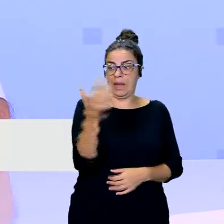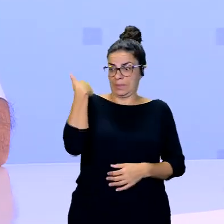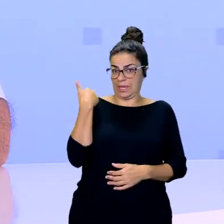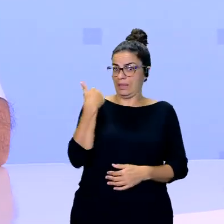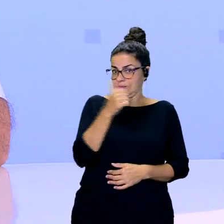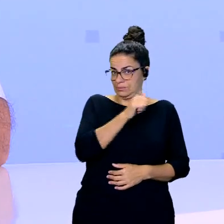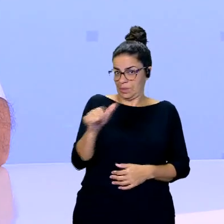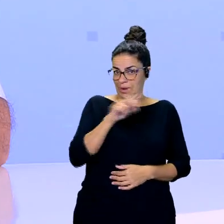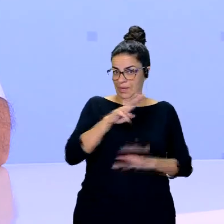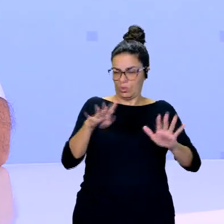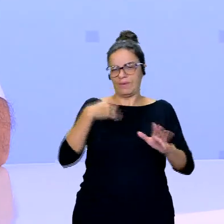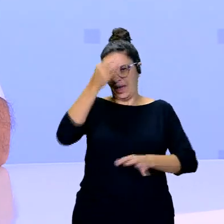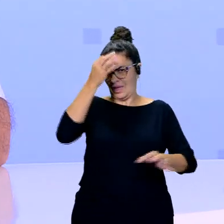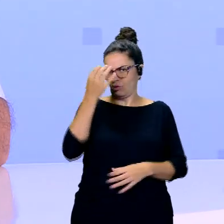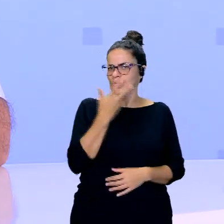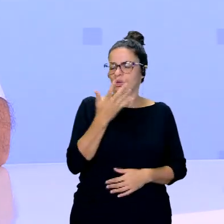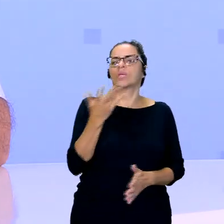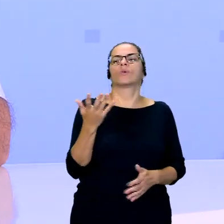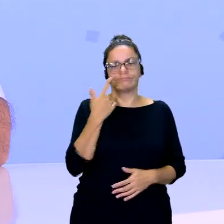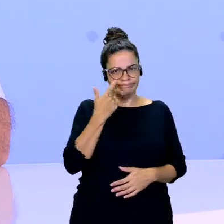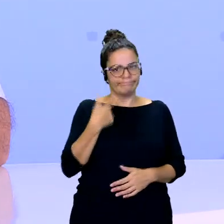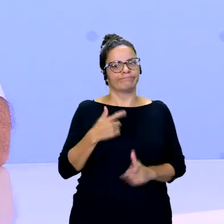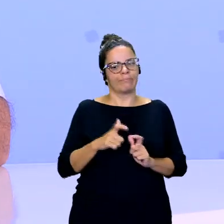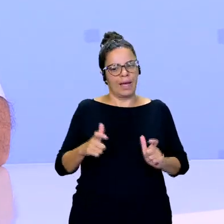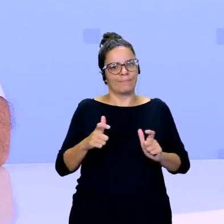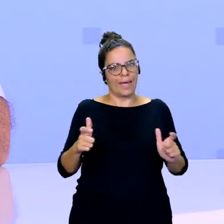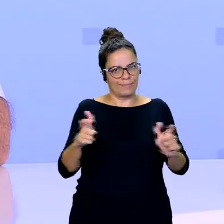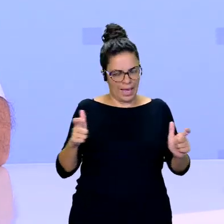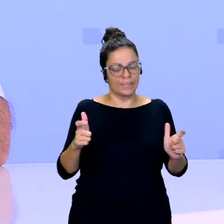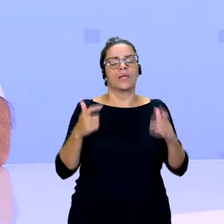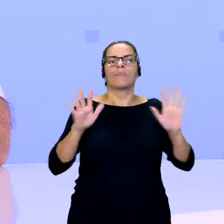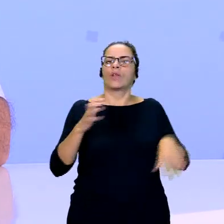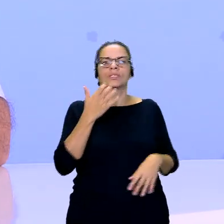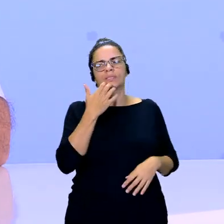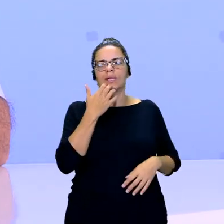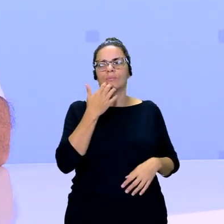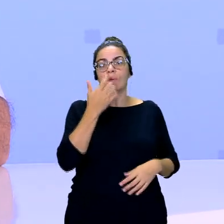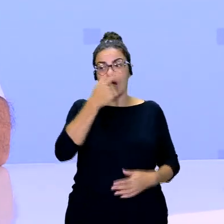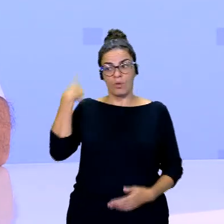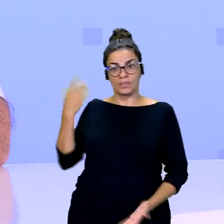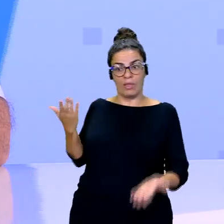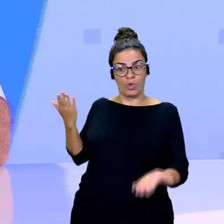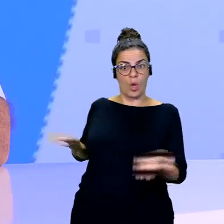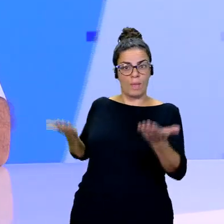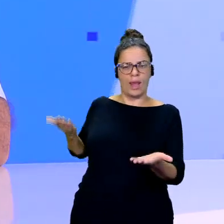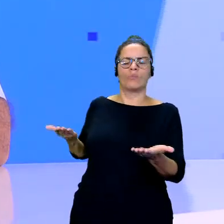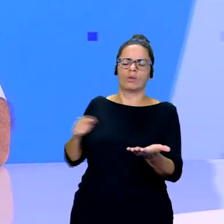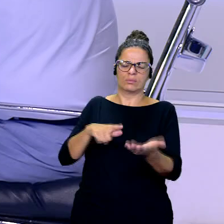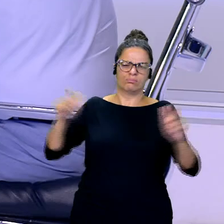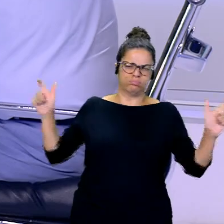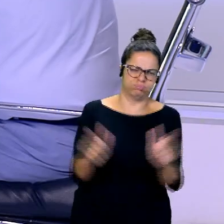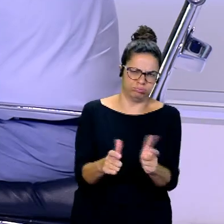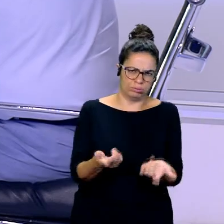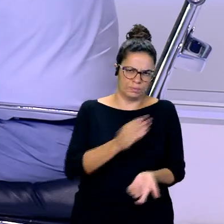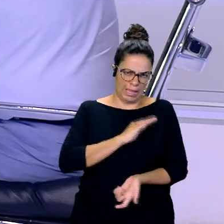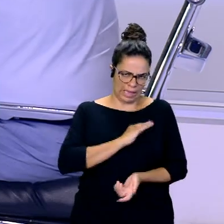efectivamente se está notando un aumento paulatino con relación a otras semanas. Lo que pasa es que si nos comparamos con el año pasado, tenemos un descenso importante.